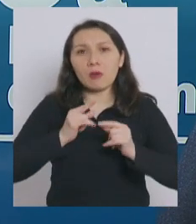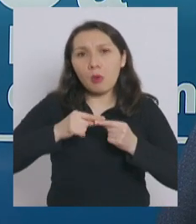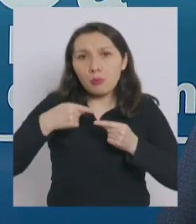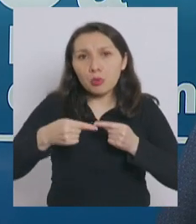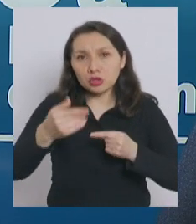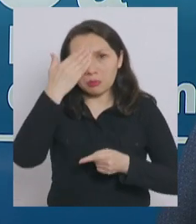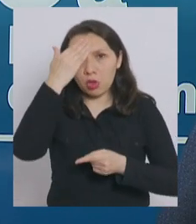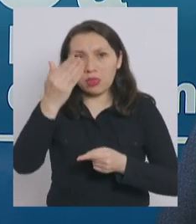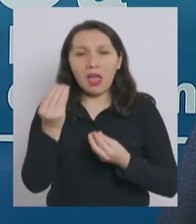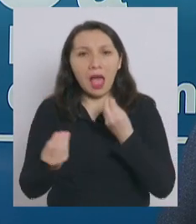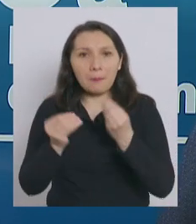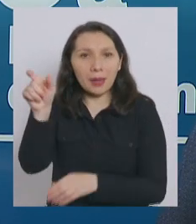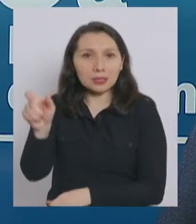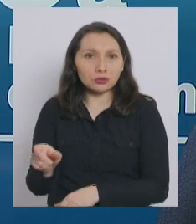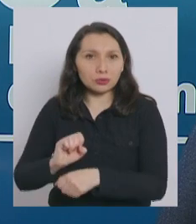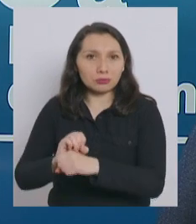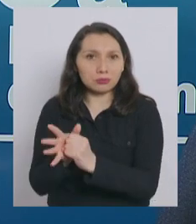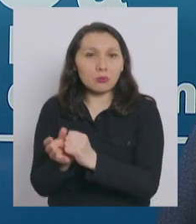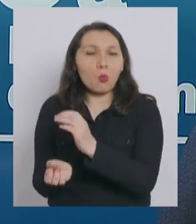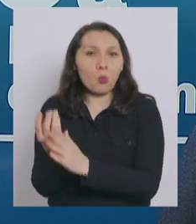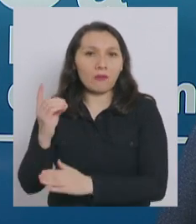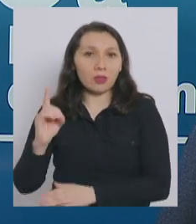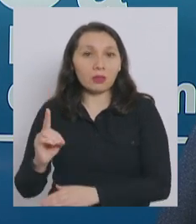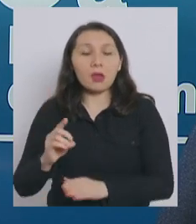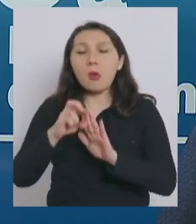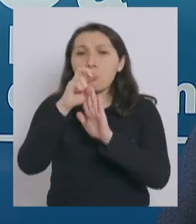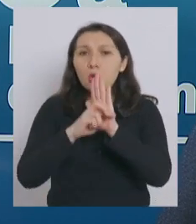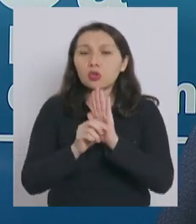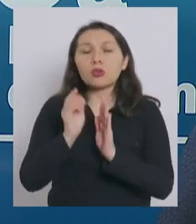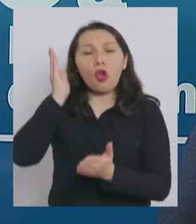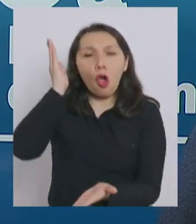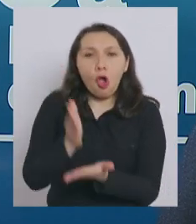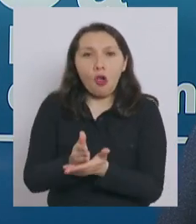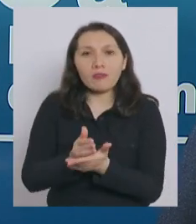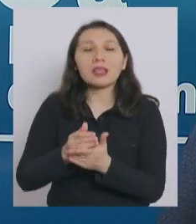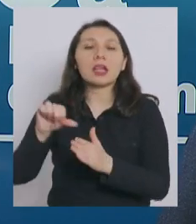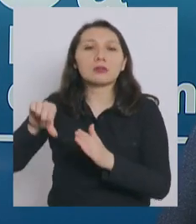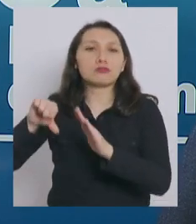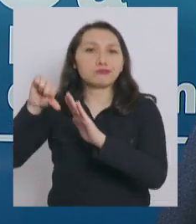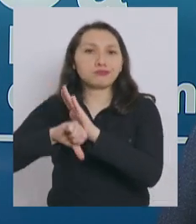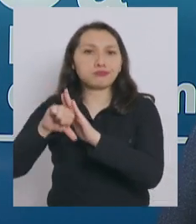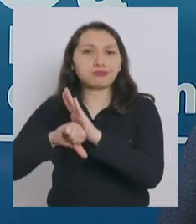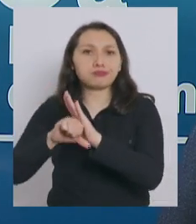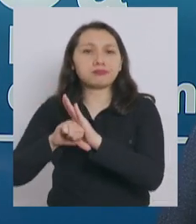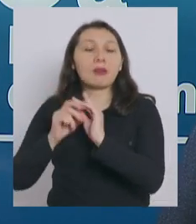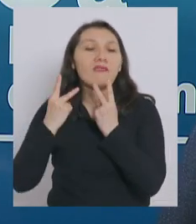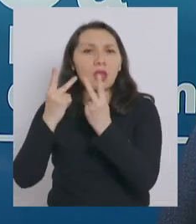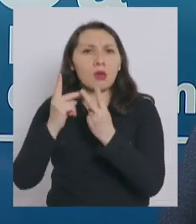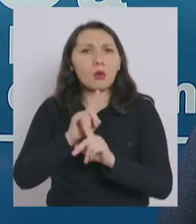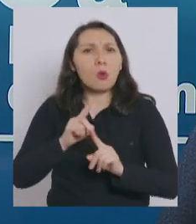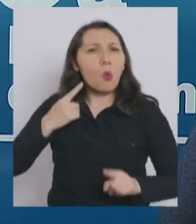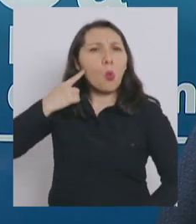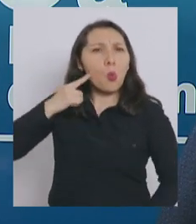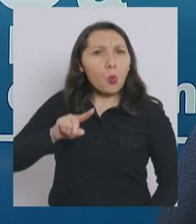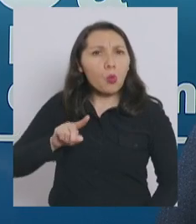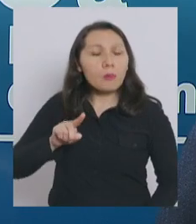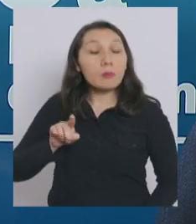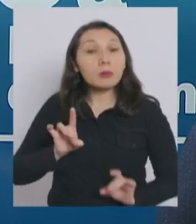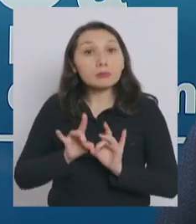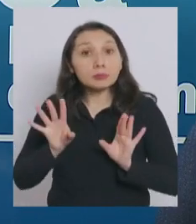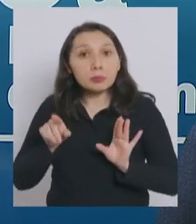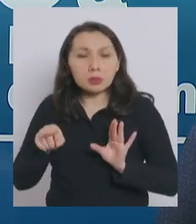próximos días por protocolo todos deben realizar cuarentena obligatoria de viajeros si se detecta incumplimiento serán